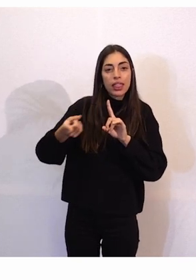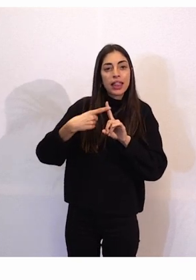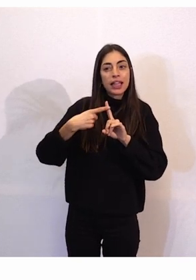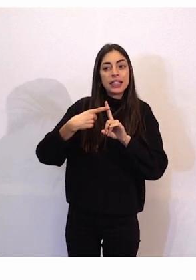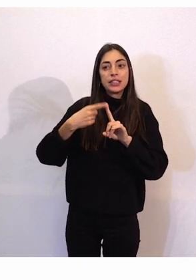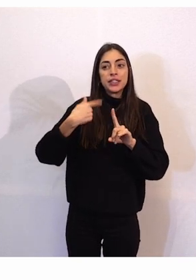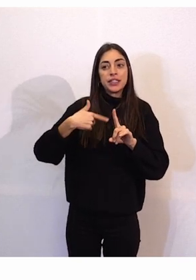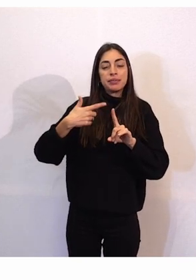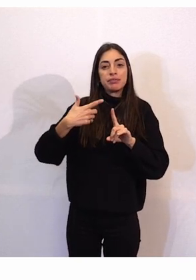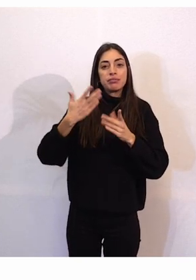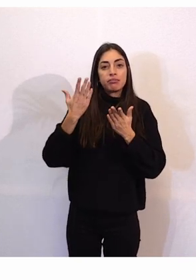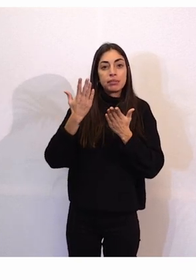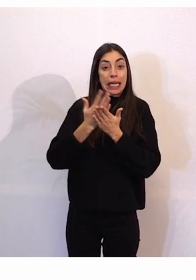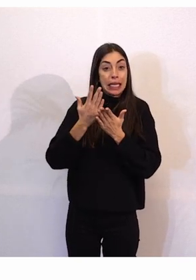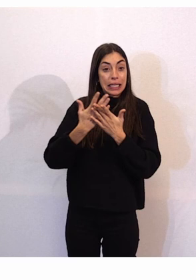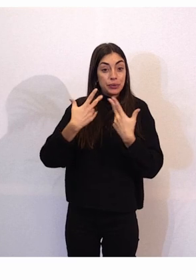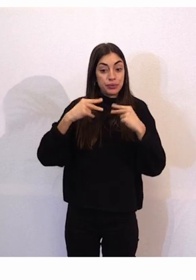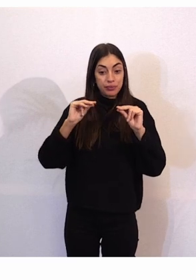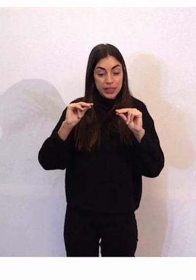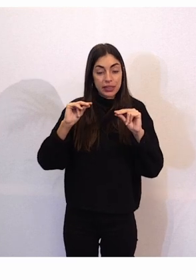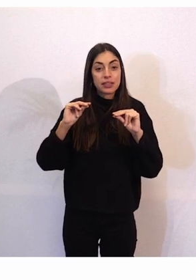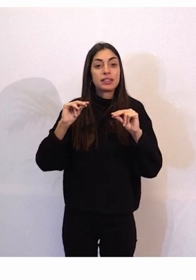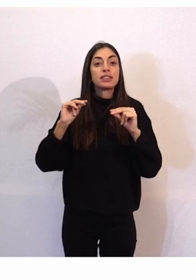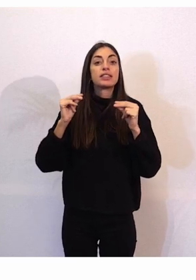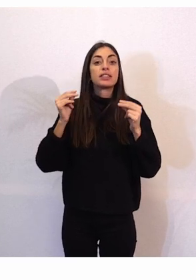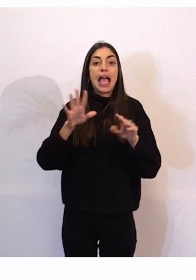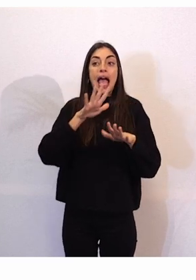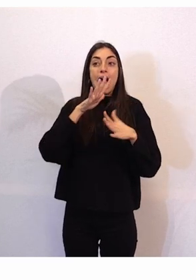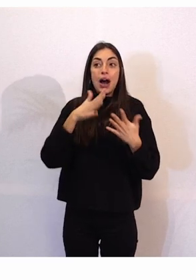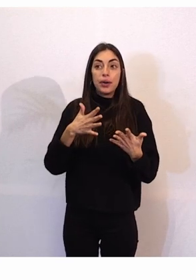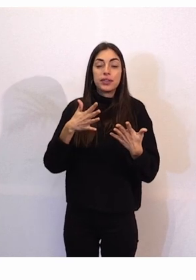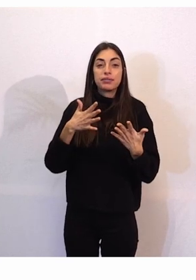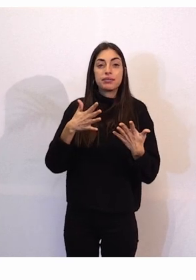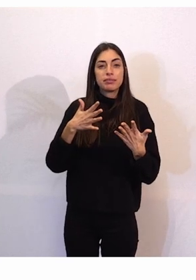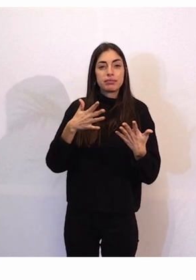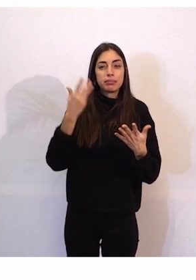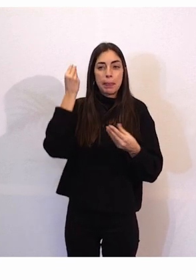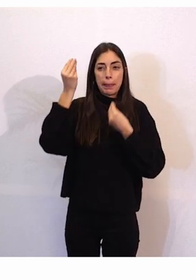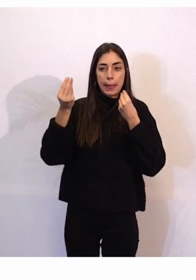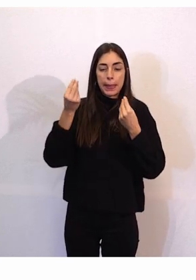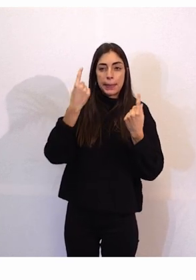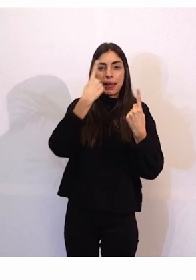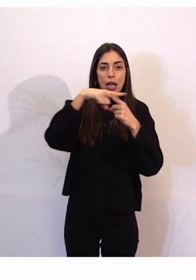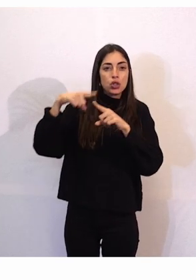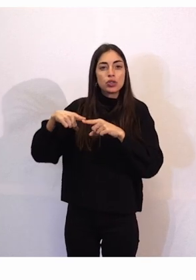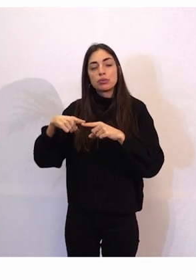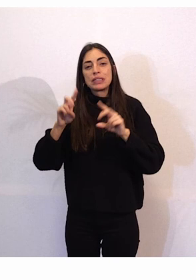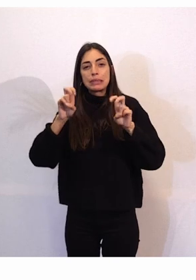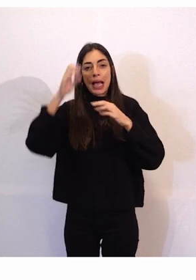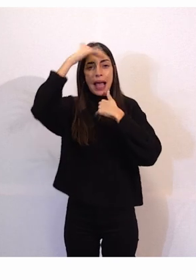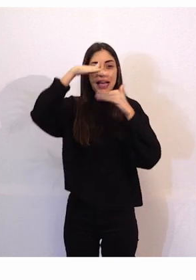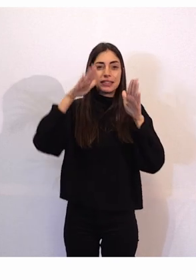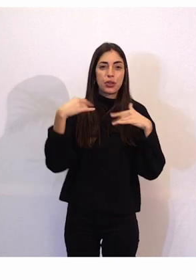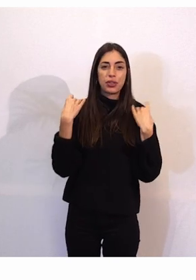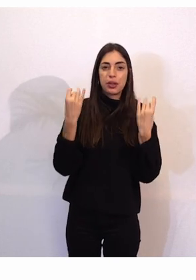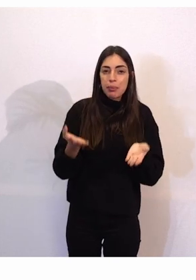clase. Y yo creo que ahora, pues gracias que ya las cosas, pues hay orientación temprana, que se la puede